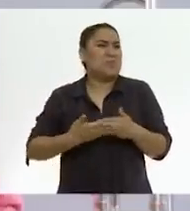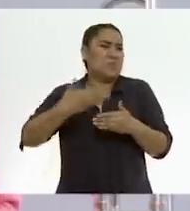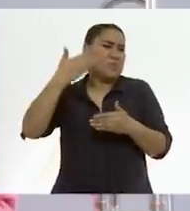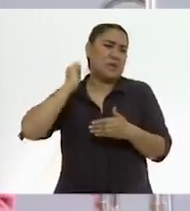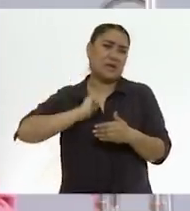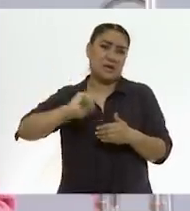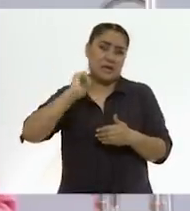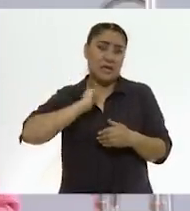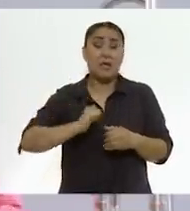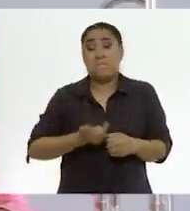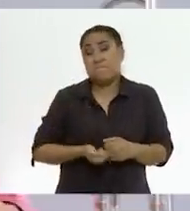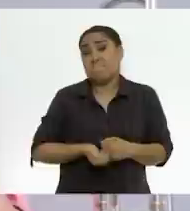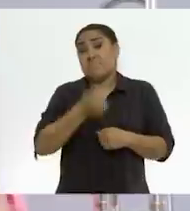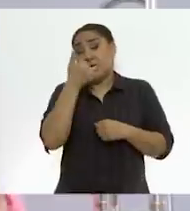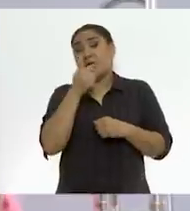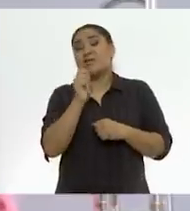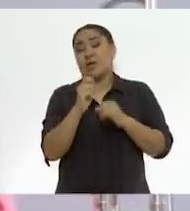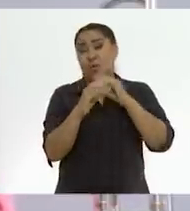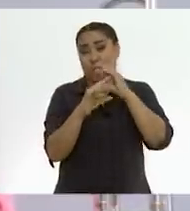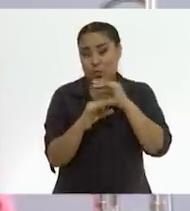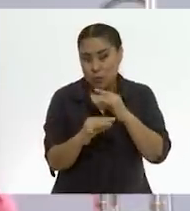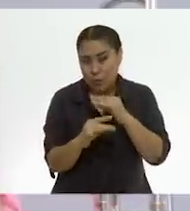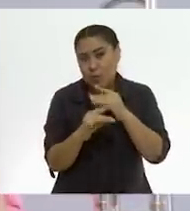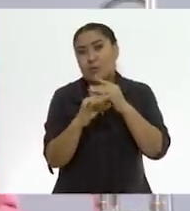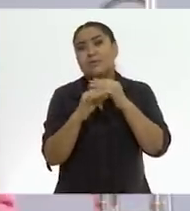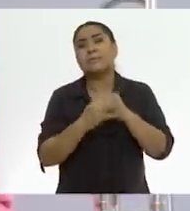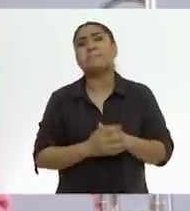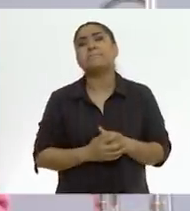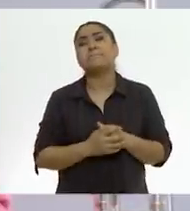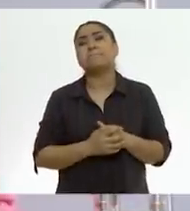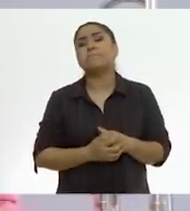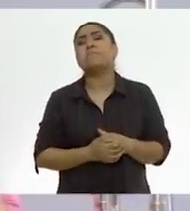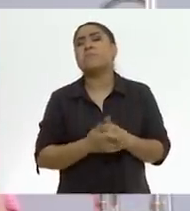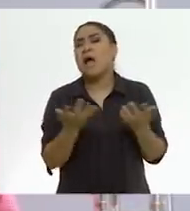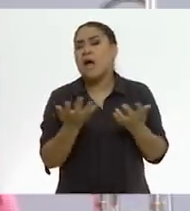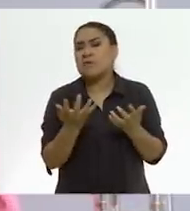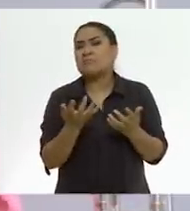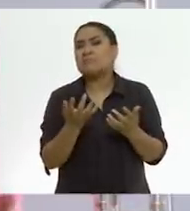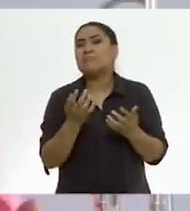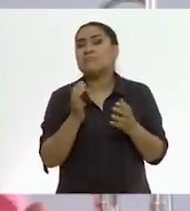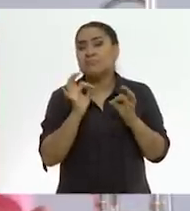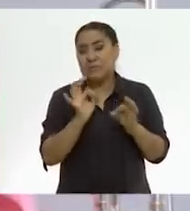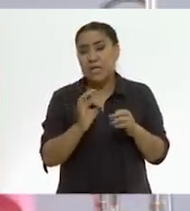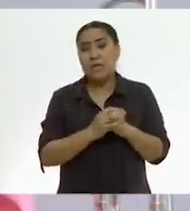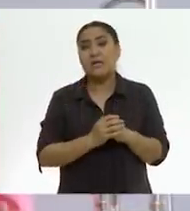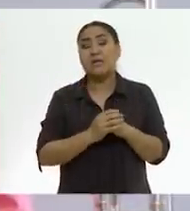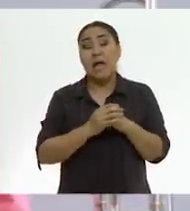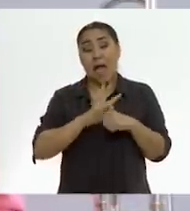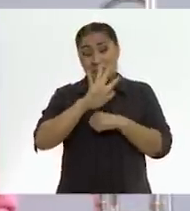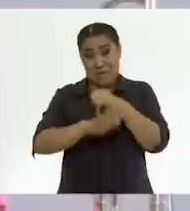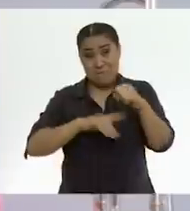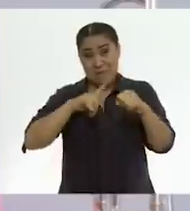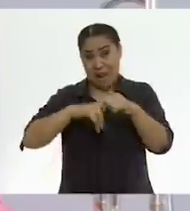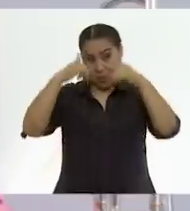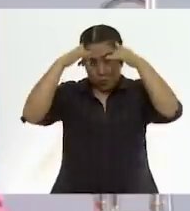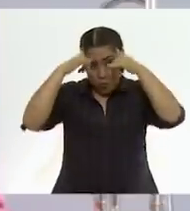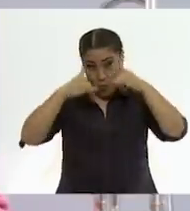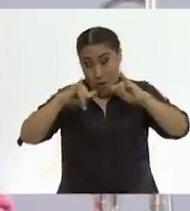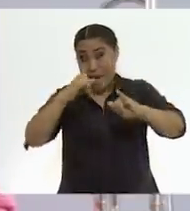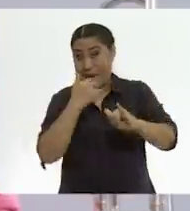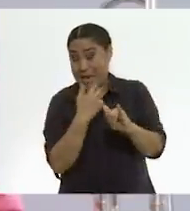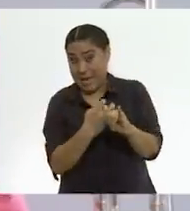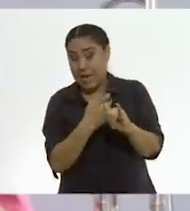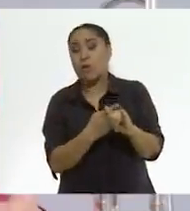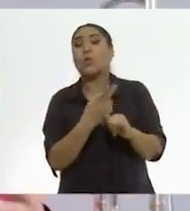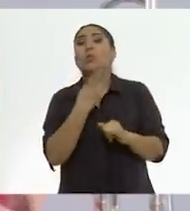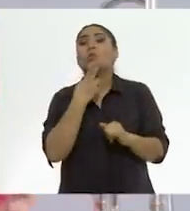remotos. Las primeras trompetas que existieron estaban hechas de cuernos de animales y eran